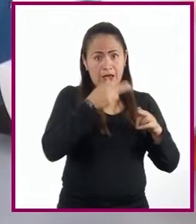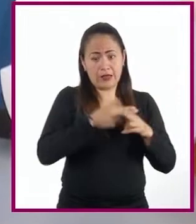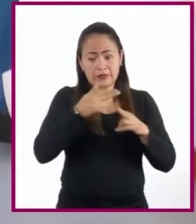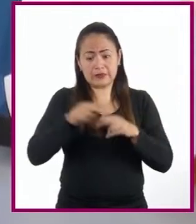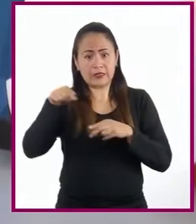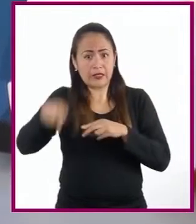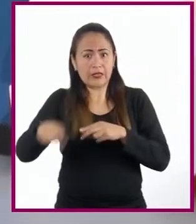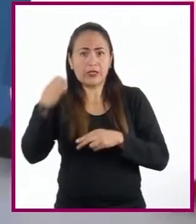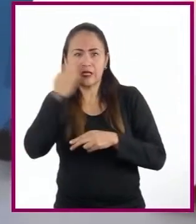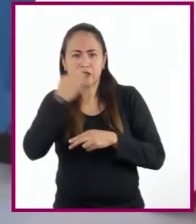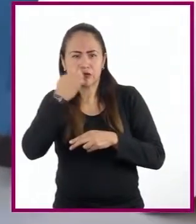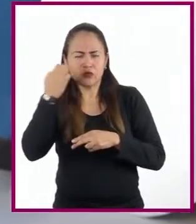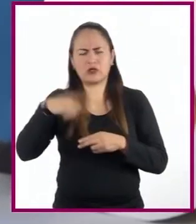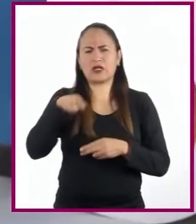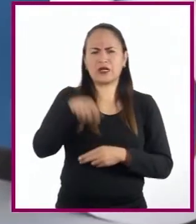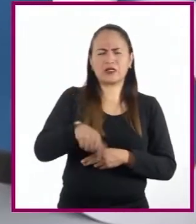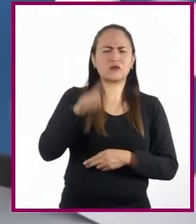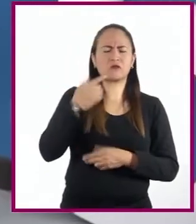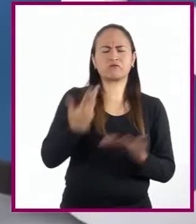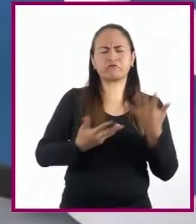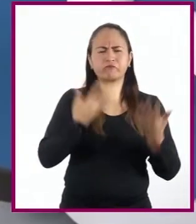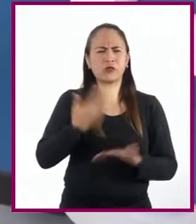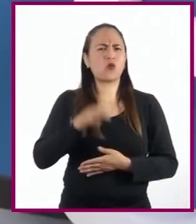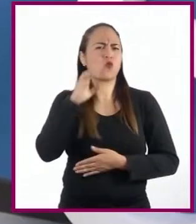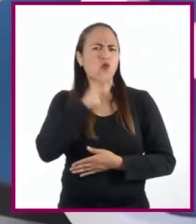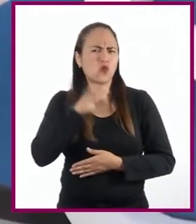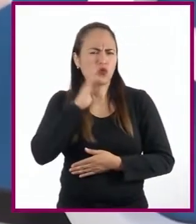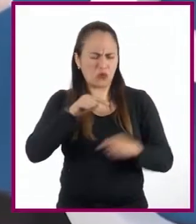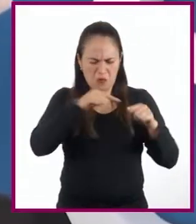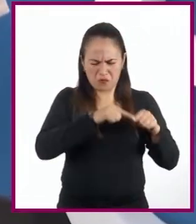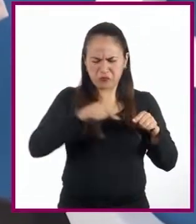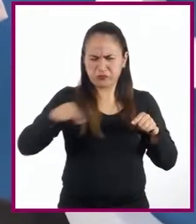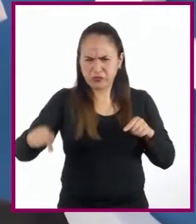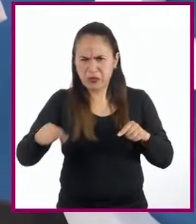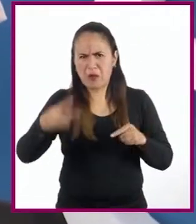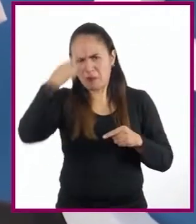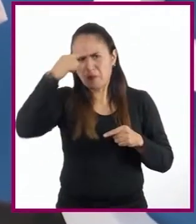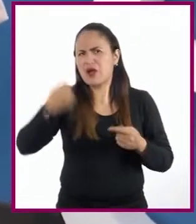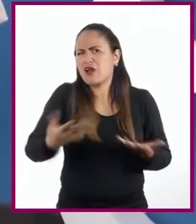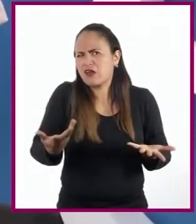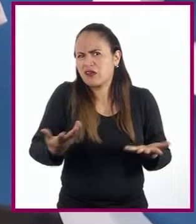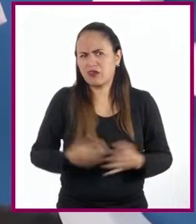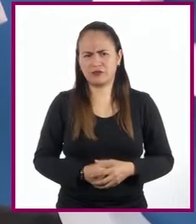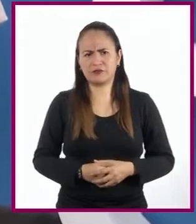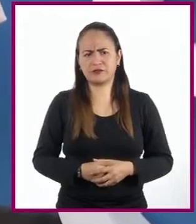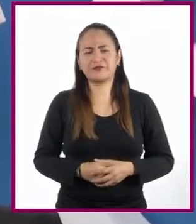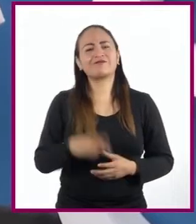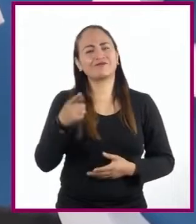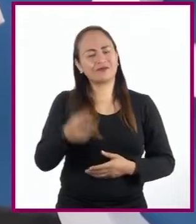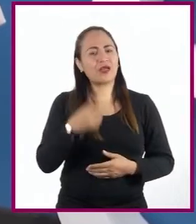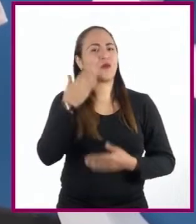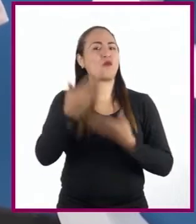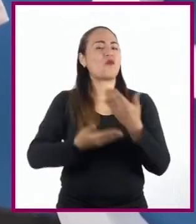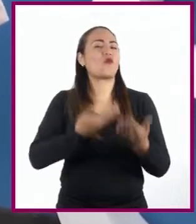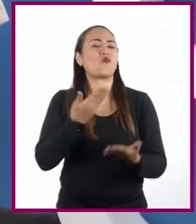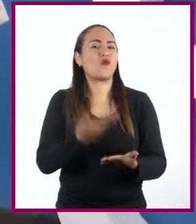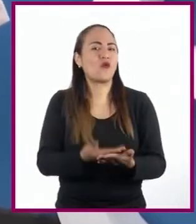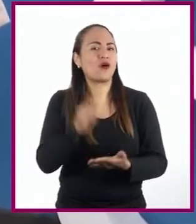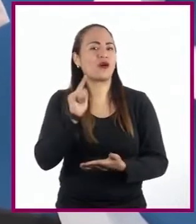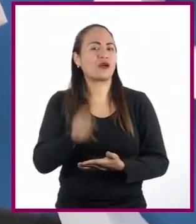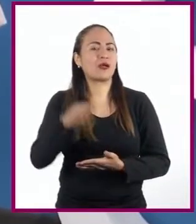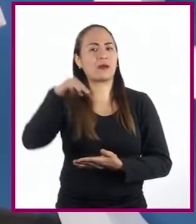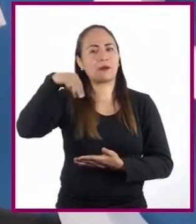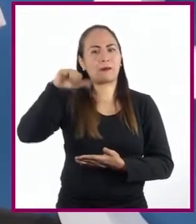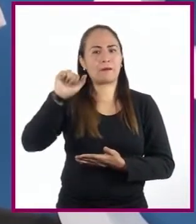Esto provoca en Leonardo curiosidad y se pregunta, ¿para qué medir? Para responder, les propongo analizar lo que es una